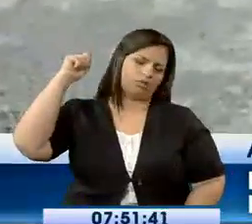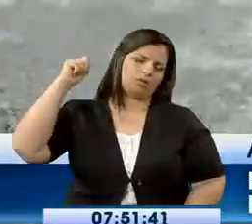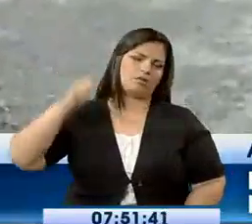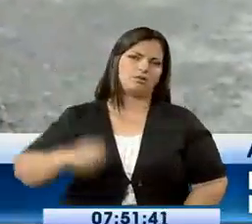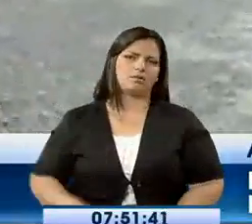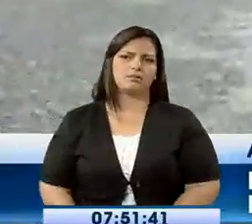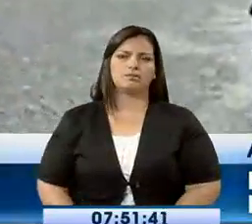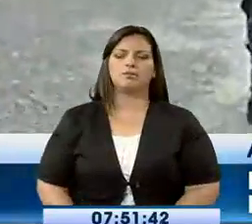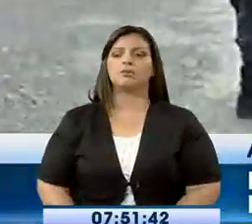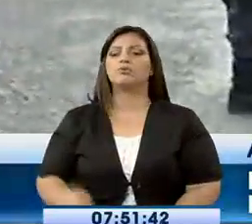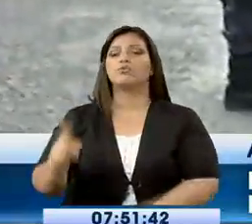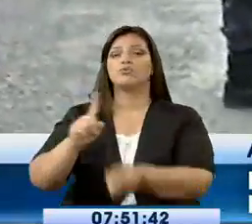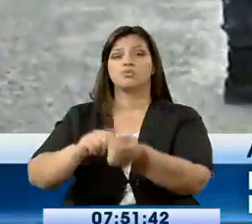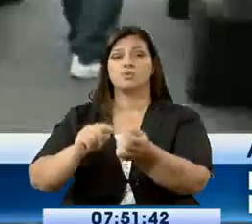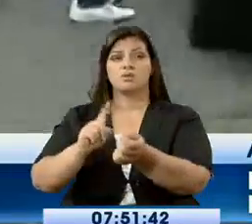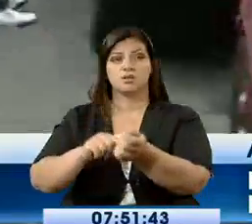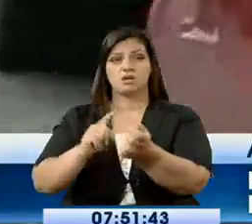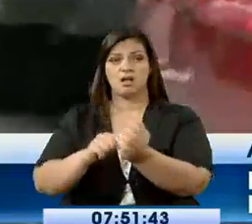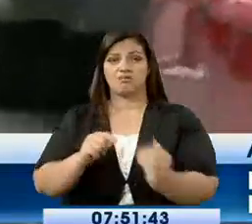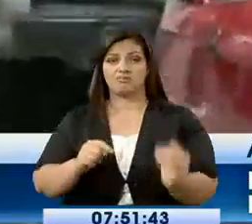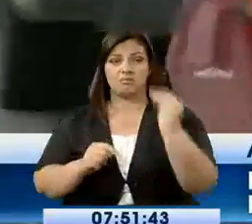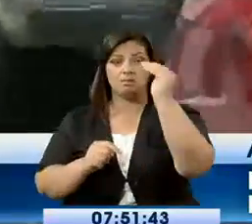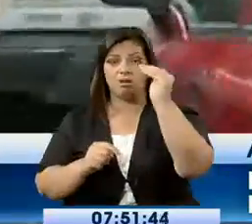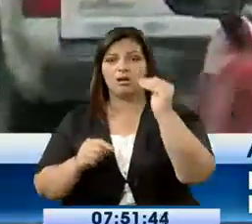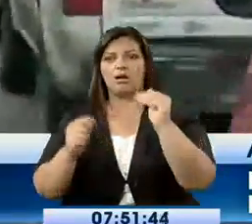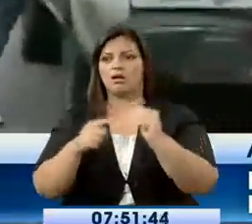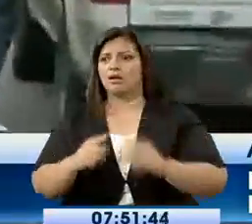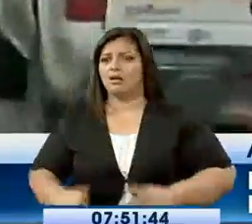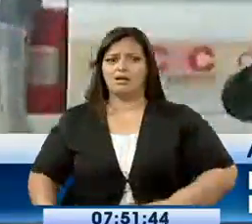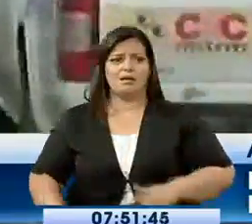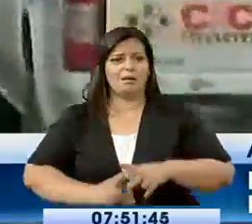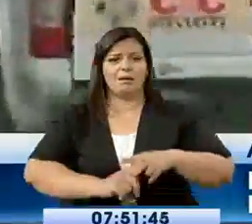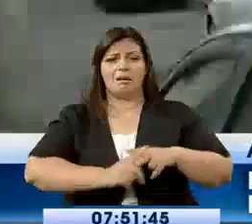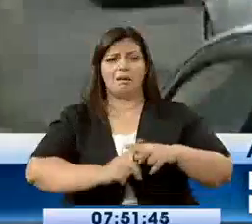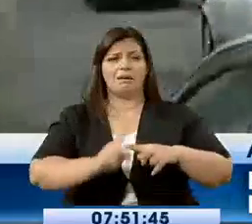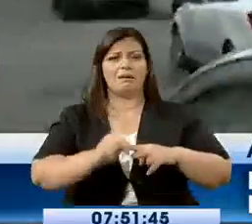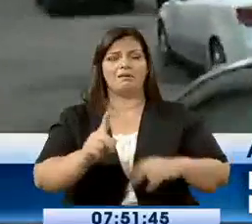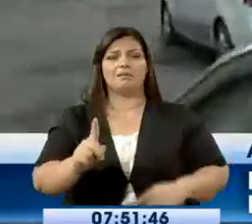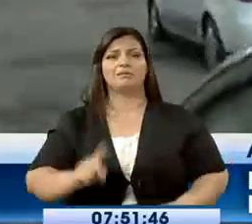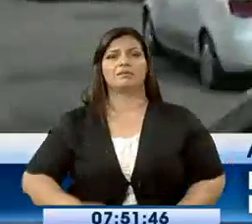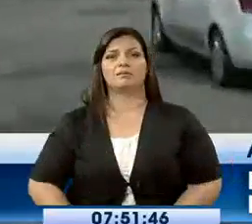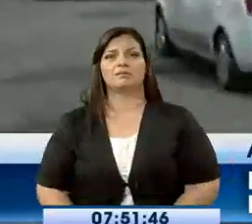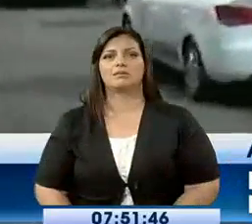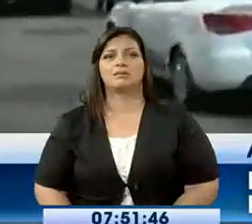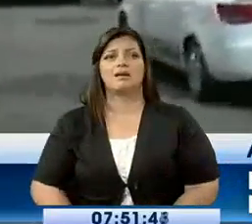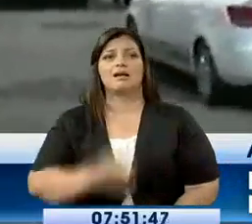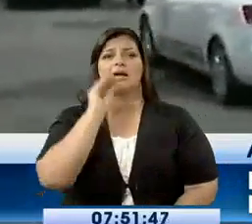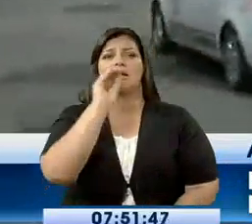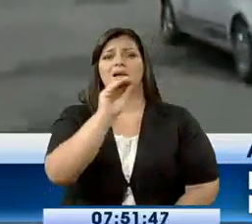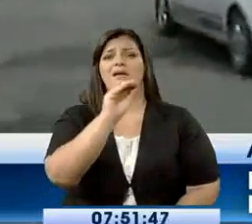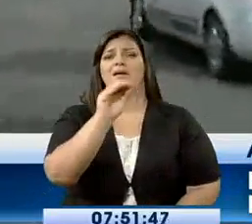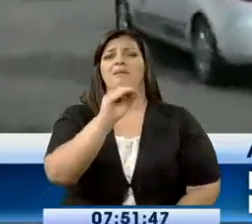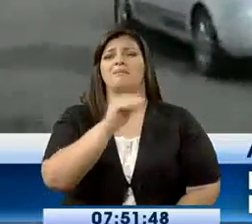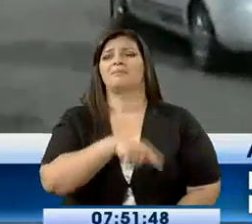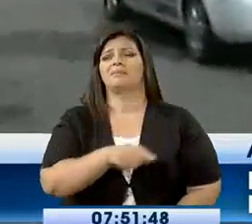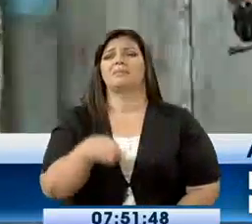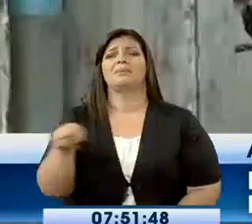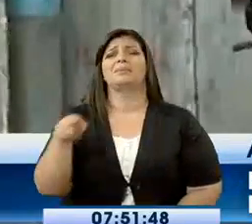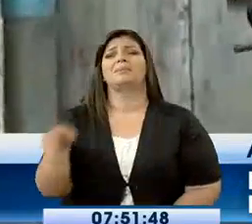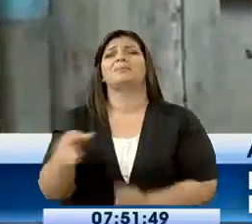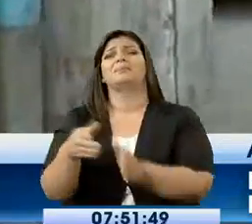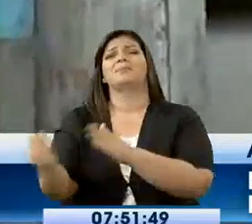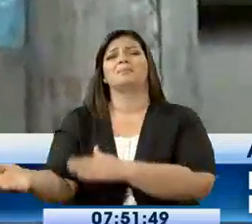mayor salió desesperado, ha comunicado de que se ha suicidado